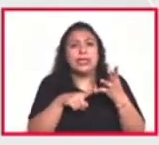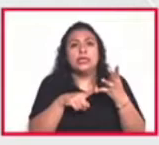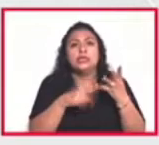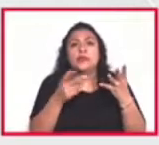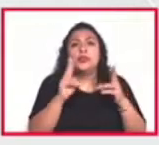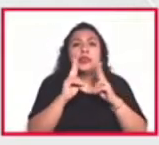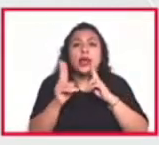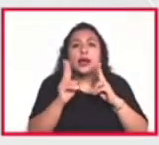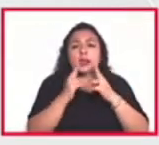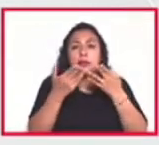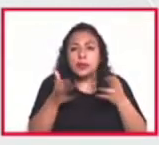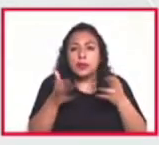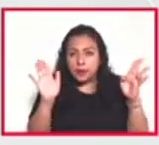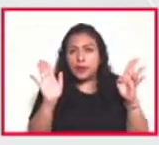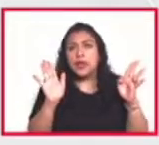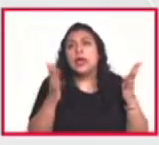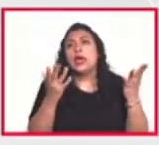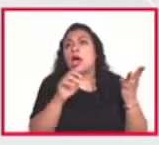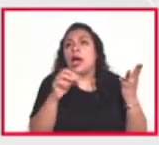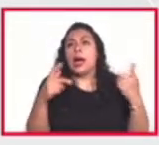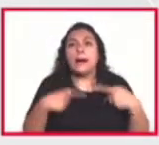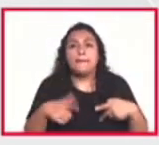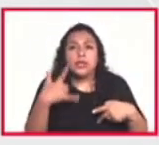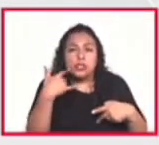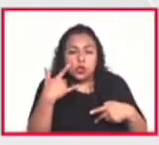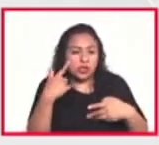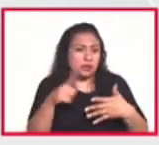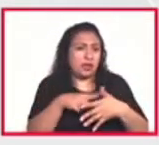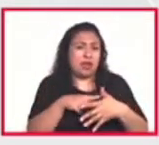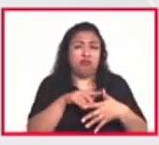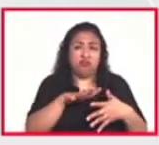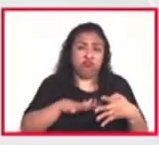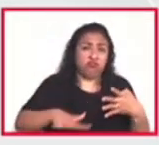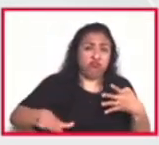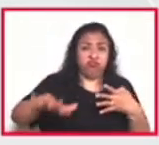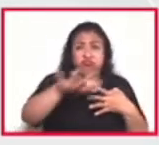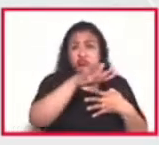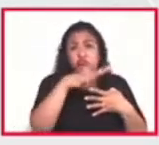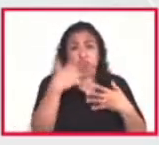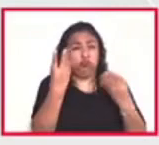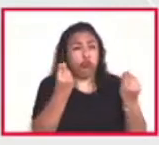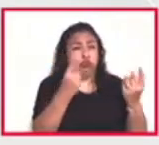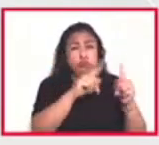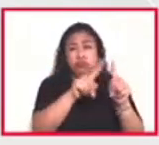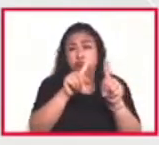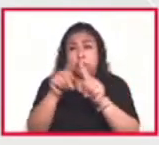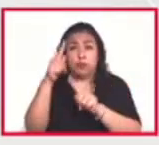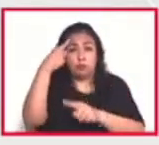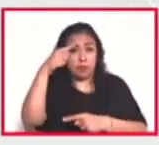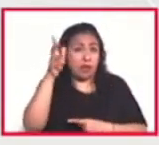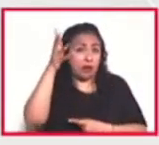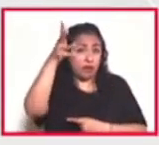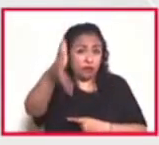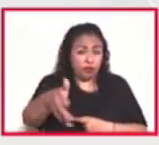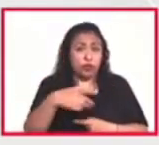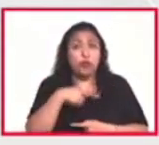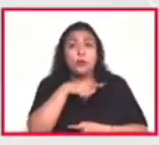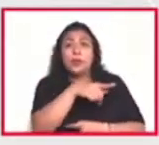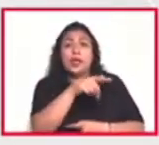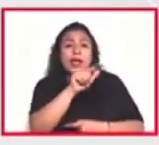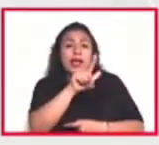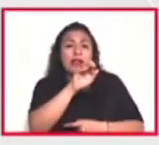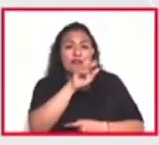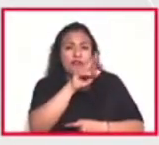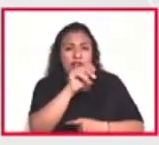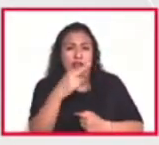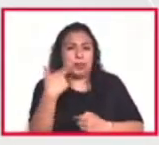narrativas abiertas a los espectadores, un campo, un horizonte ilimitado para el futuro. Alfred Costa, al frente de